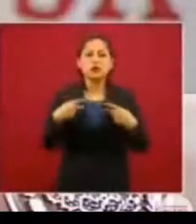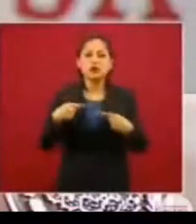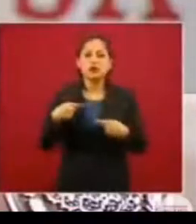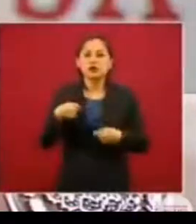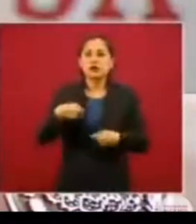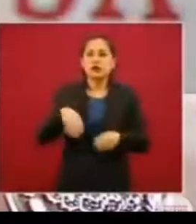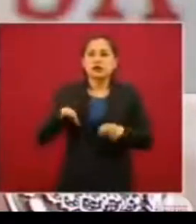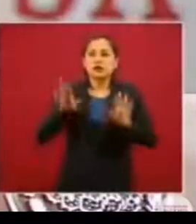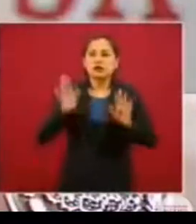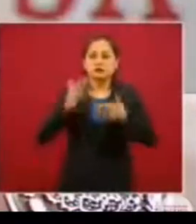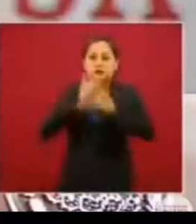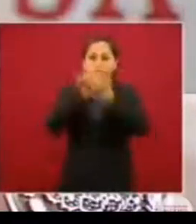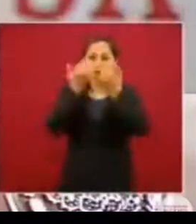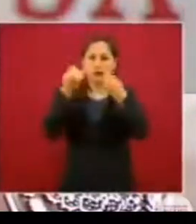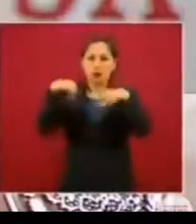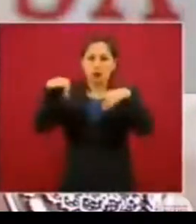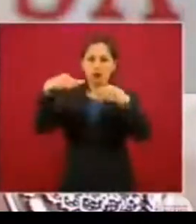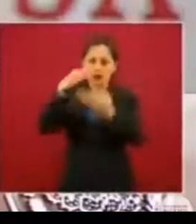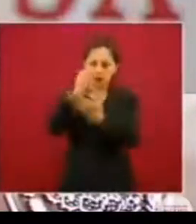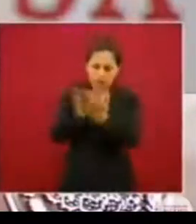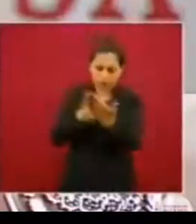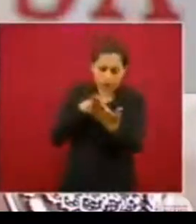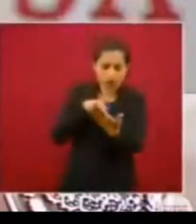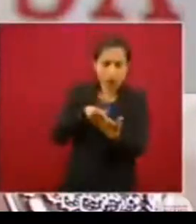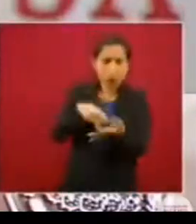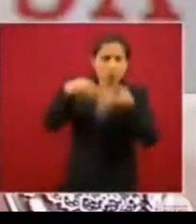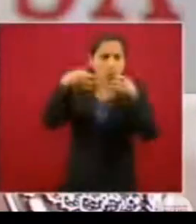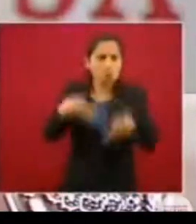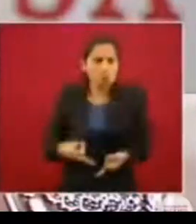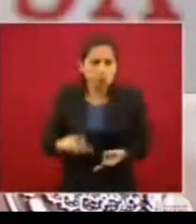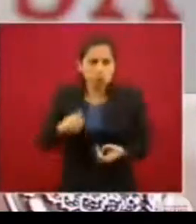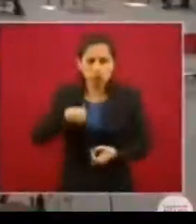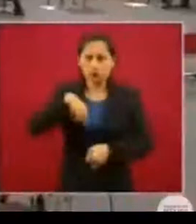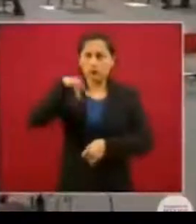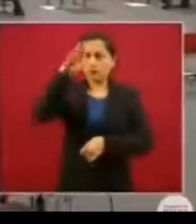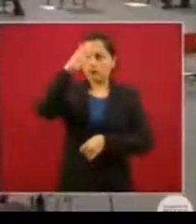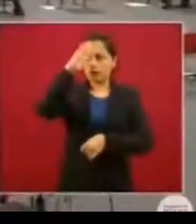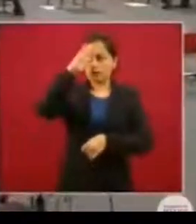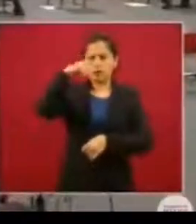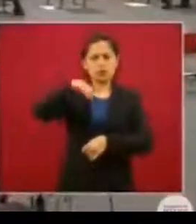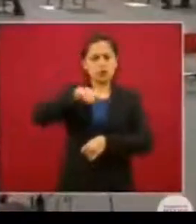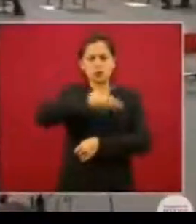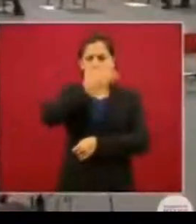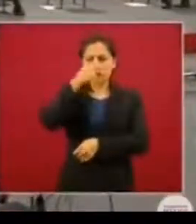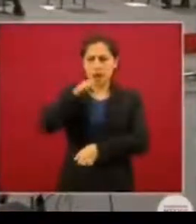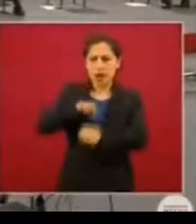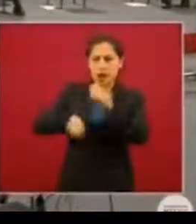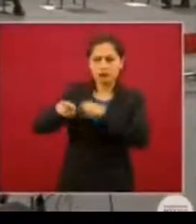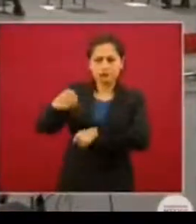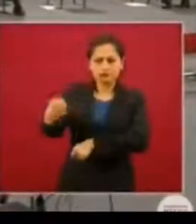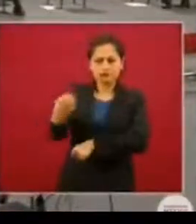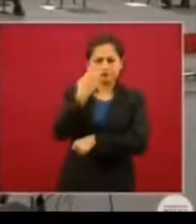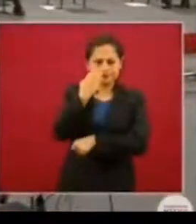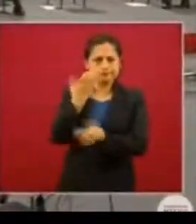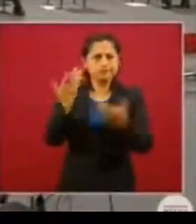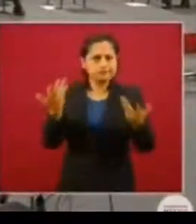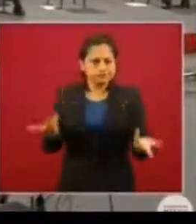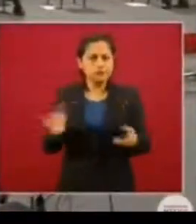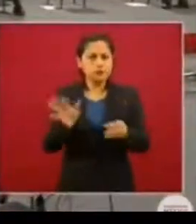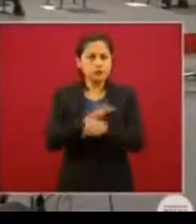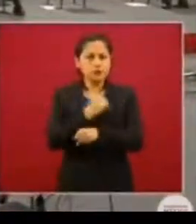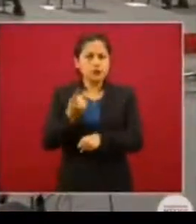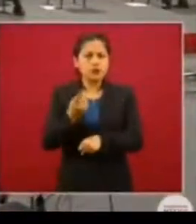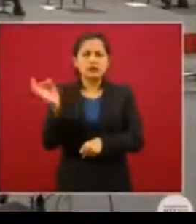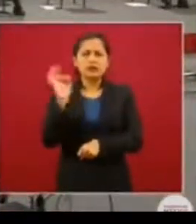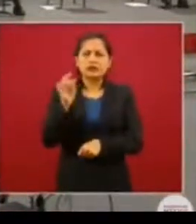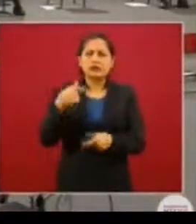fueron engañados de alguna manera diciendo que eso era normal que podían comprar facturas porque a lo mejor un gasto no